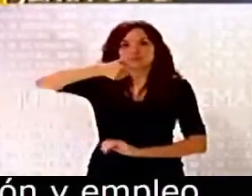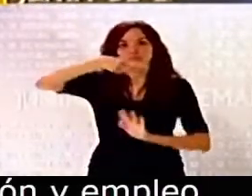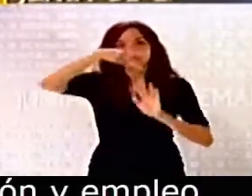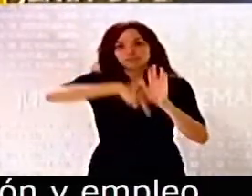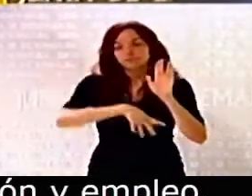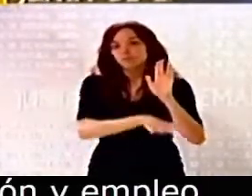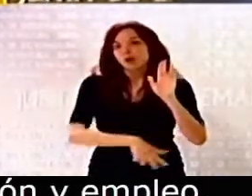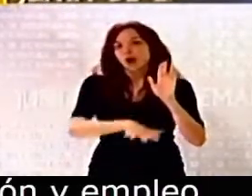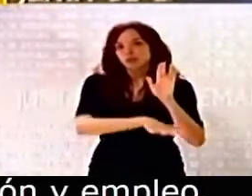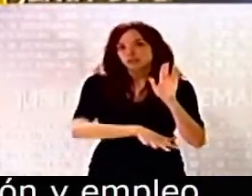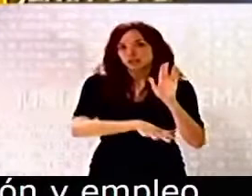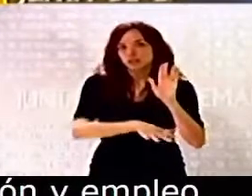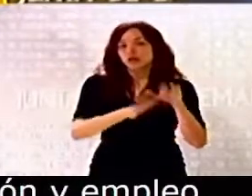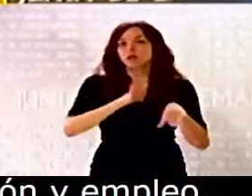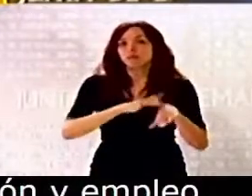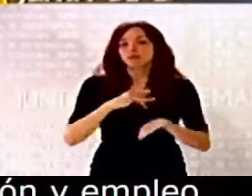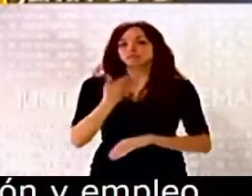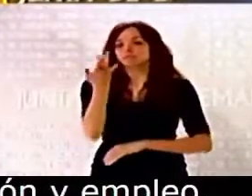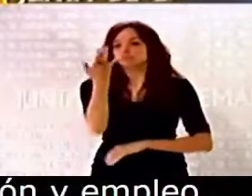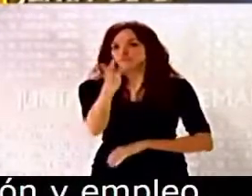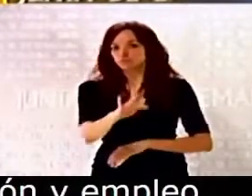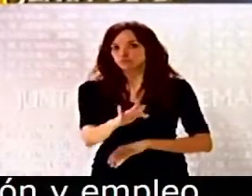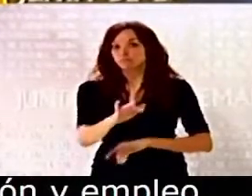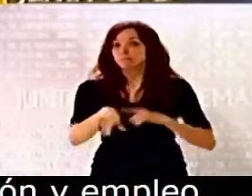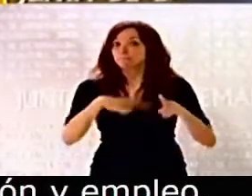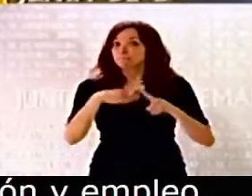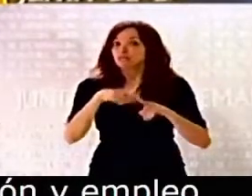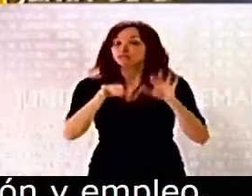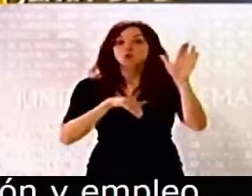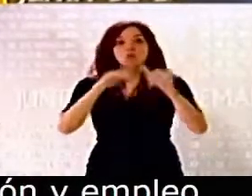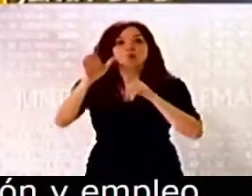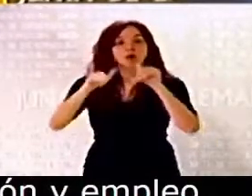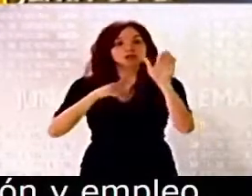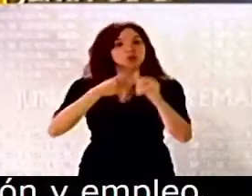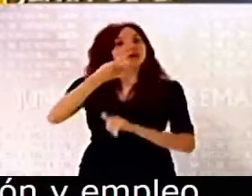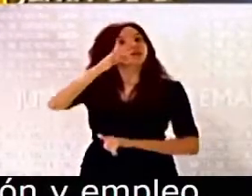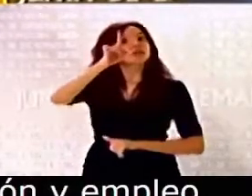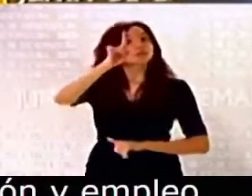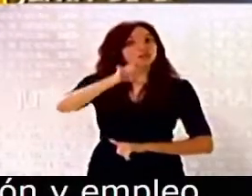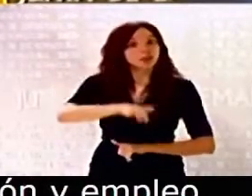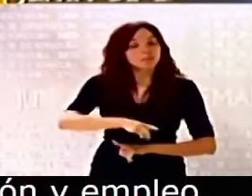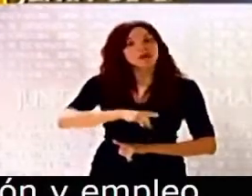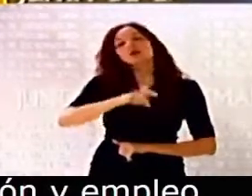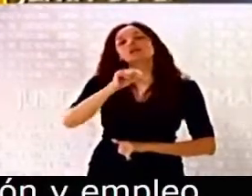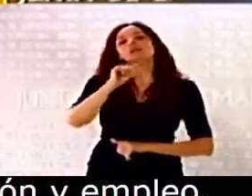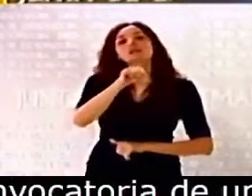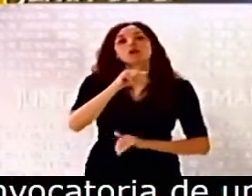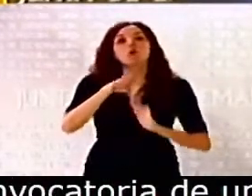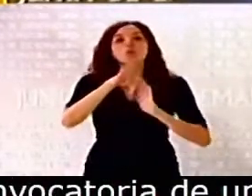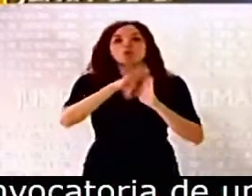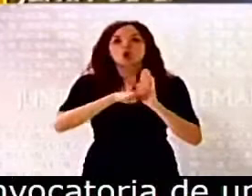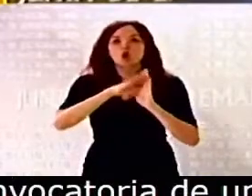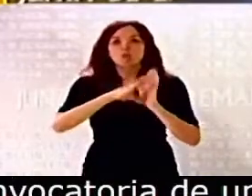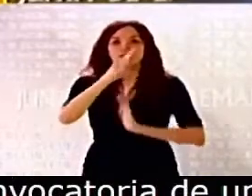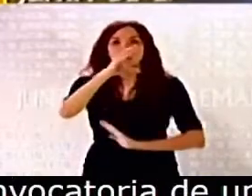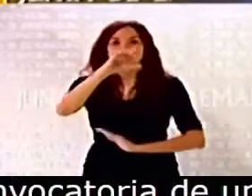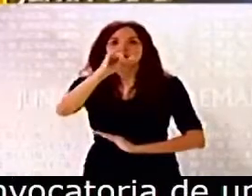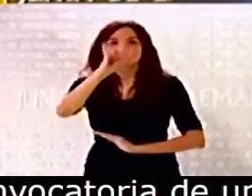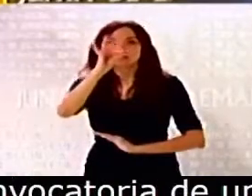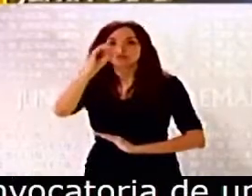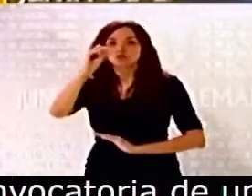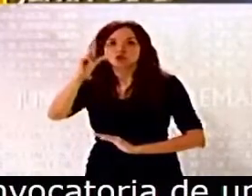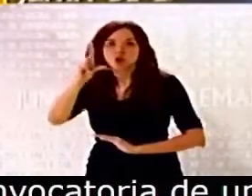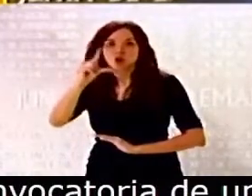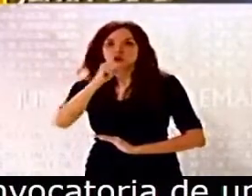reguladoras de concesión y también la convocatoria de una de las partes del programa Crisol. Y el